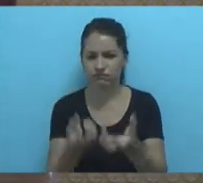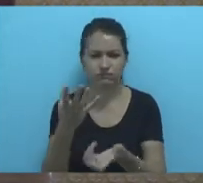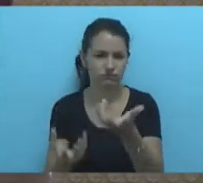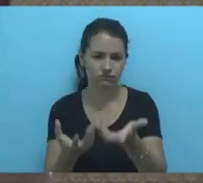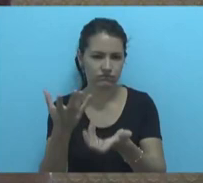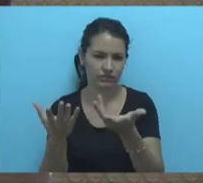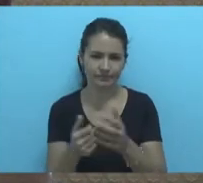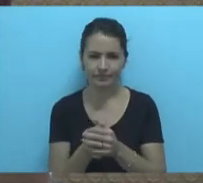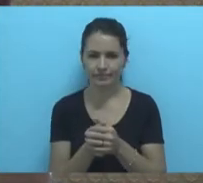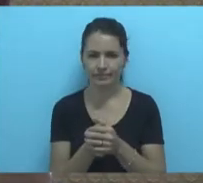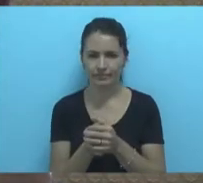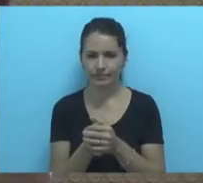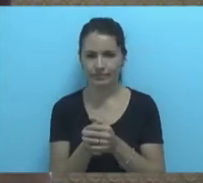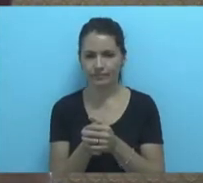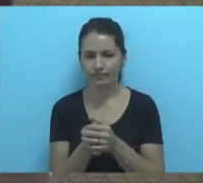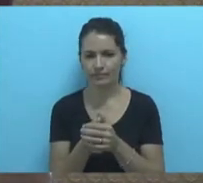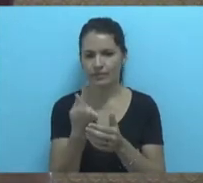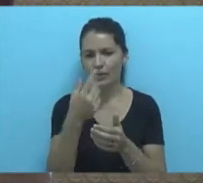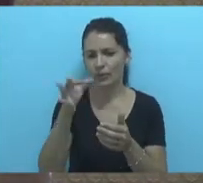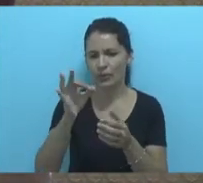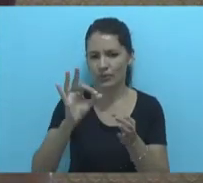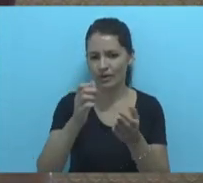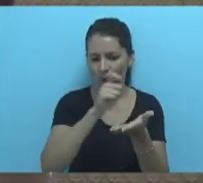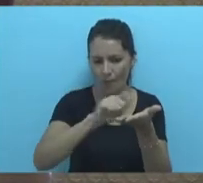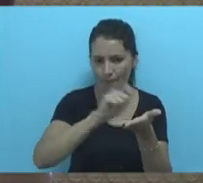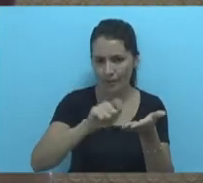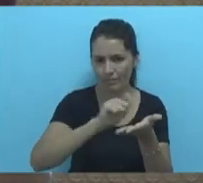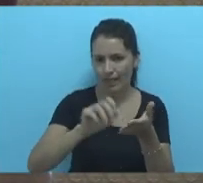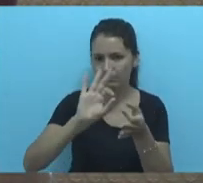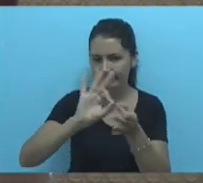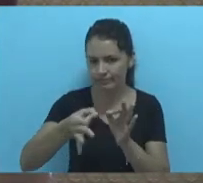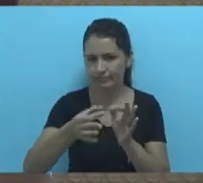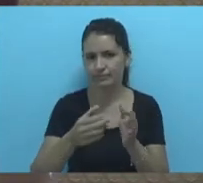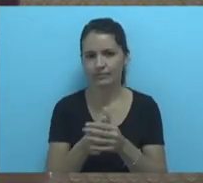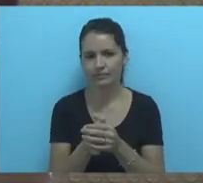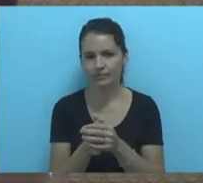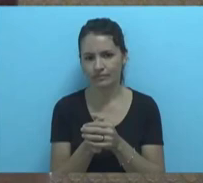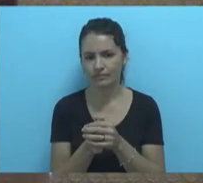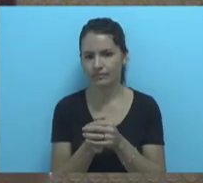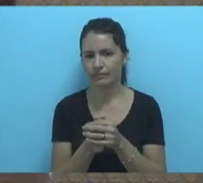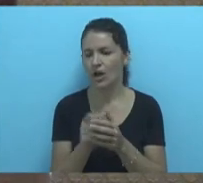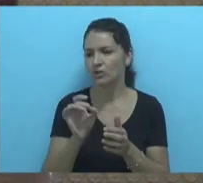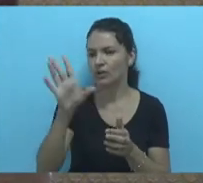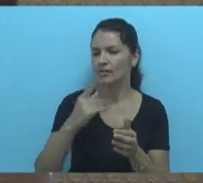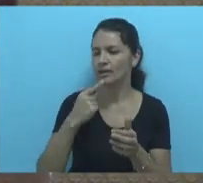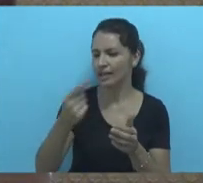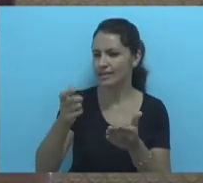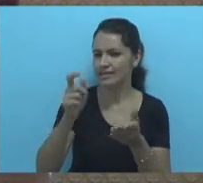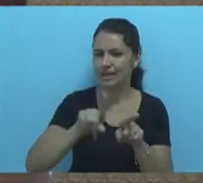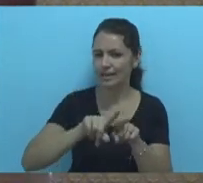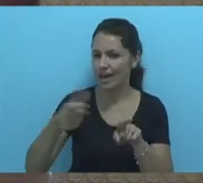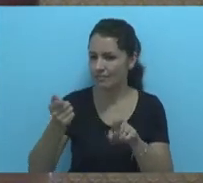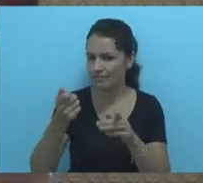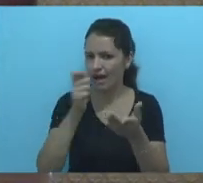la iglesia. El único registro que existe es que de la familia San Martín había nacido una hermana en el año 1778, con lo